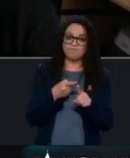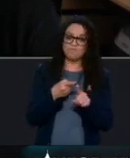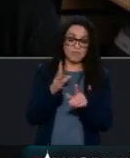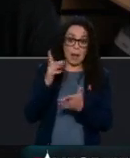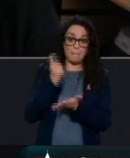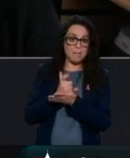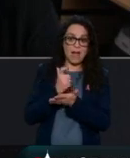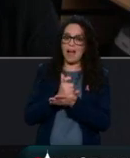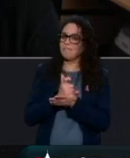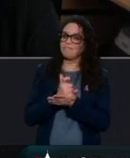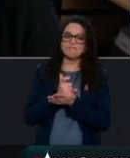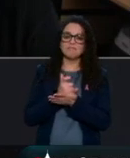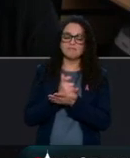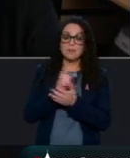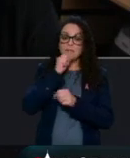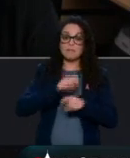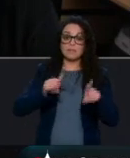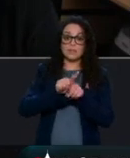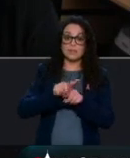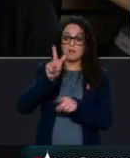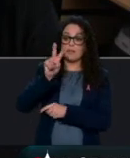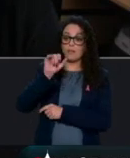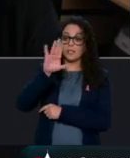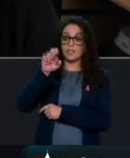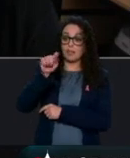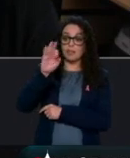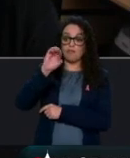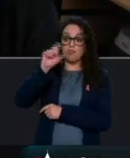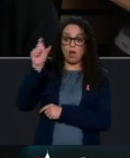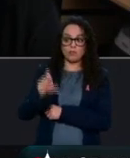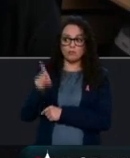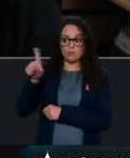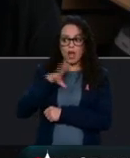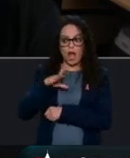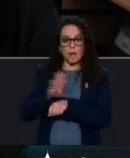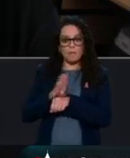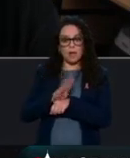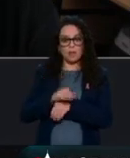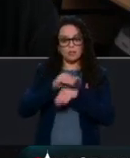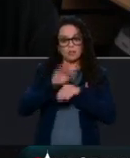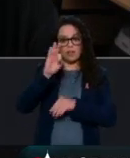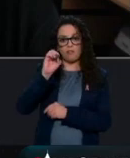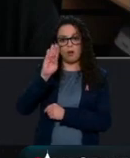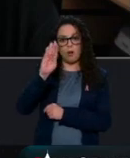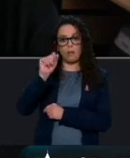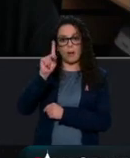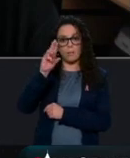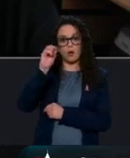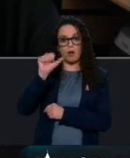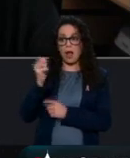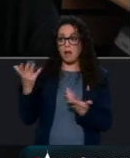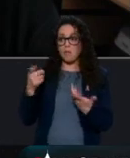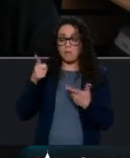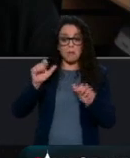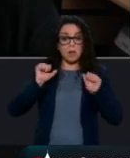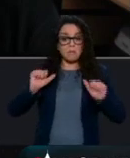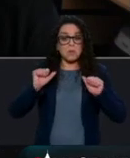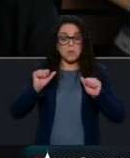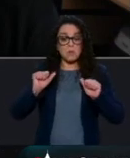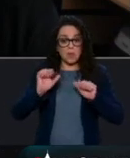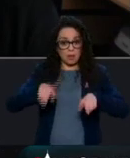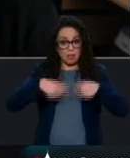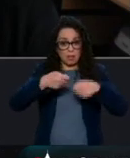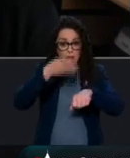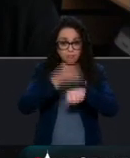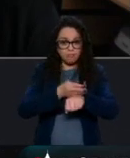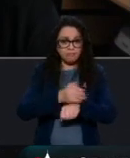sus crímenes, ¿no? El mismo Vicente Fox aparecía en la lista de beneficiarios del FOBAPROA y pues hasta la fecha permanecen completamente impunes a pesar del